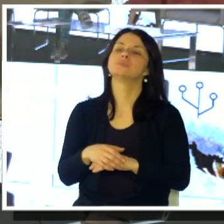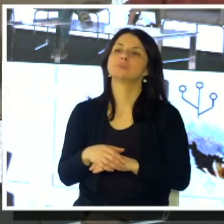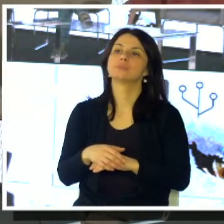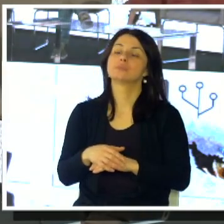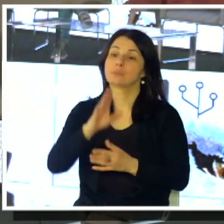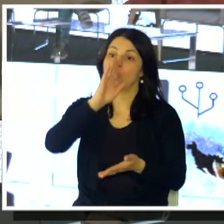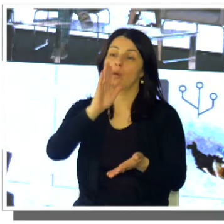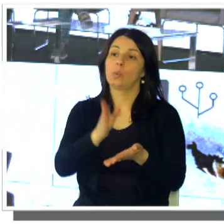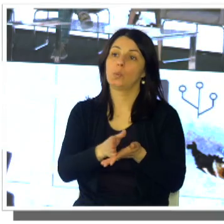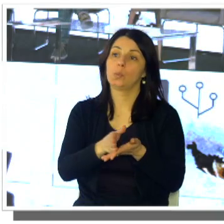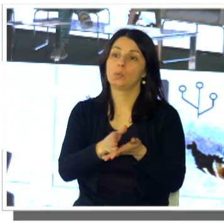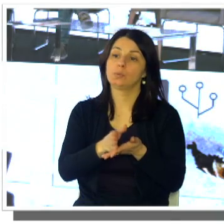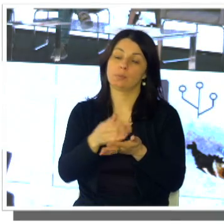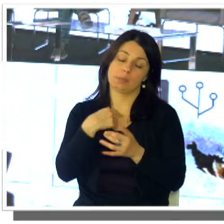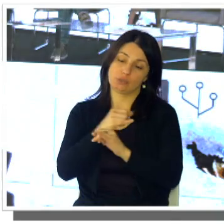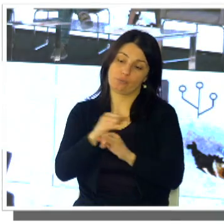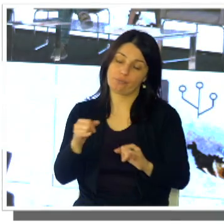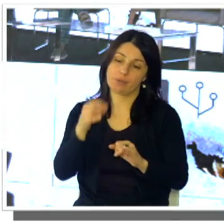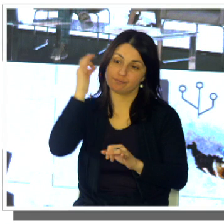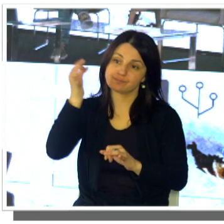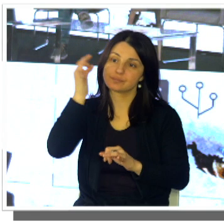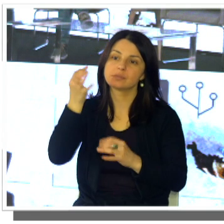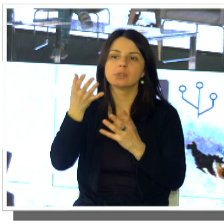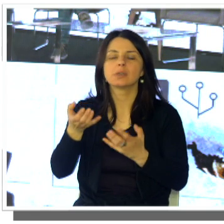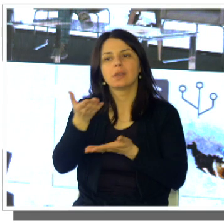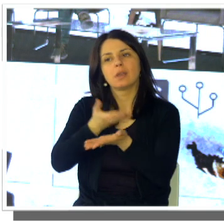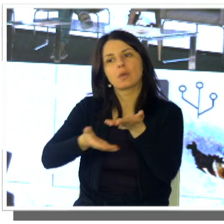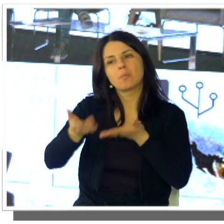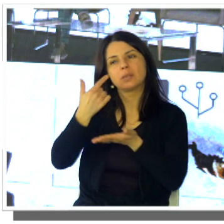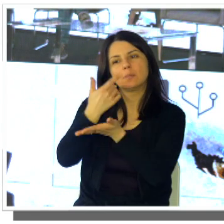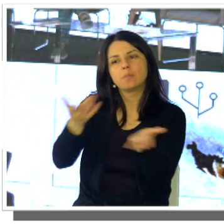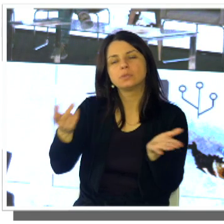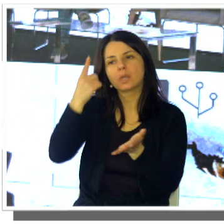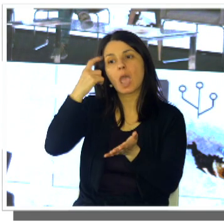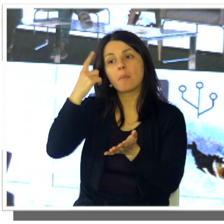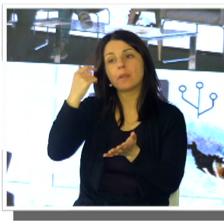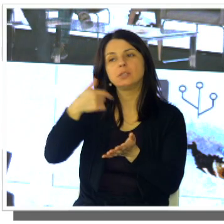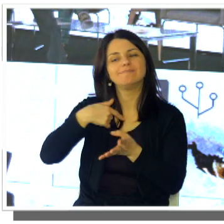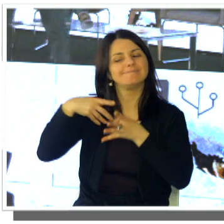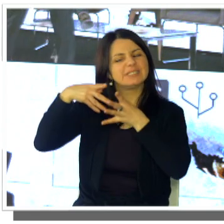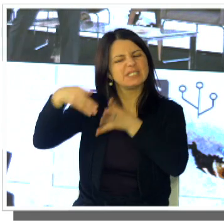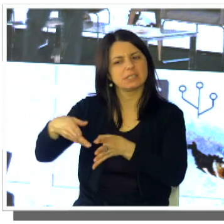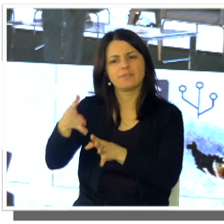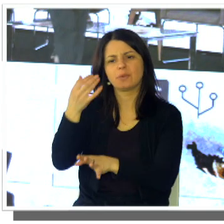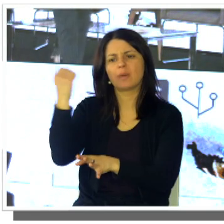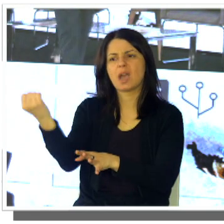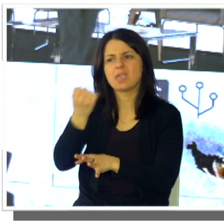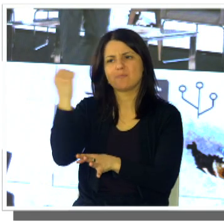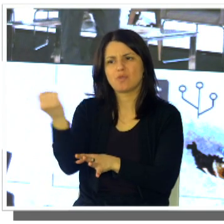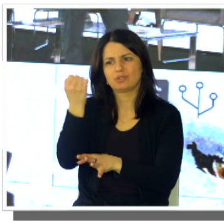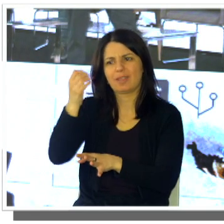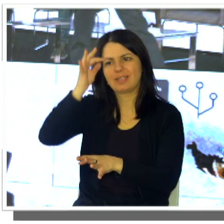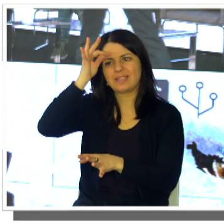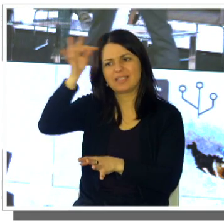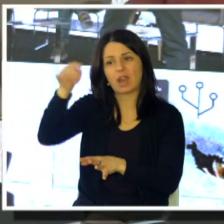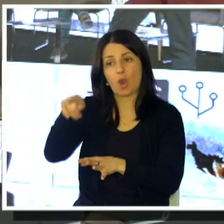Como último, y para finalizar, les quería compartir en mi experiencia cuáles son los desafíos más importantes en esta